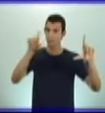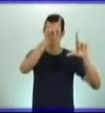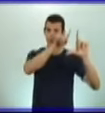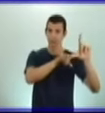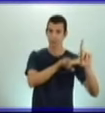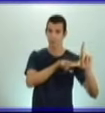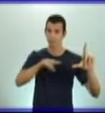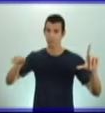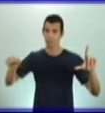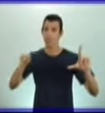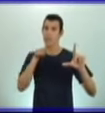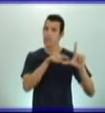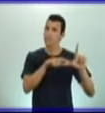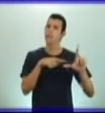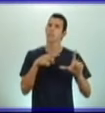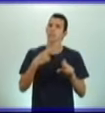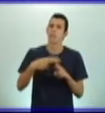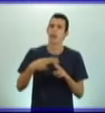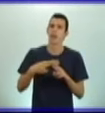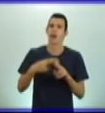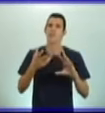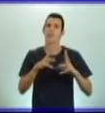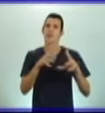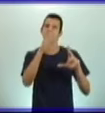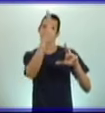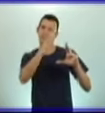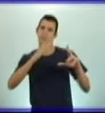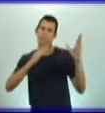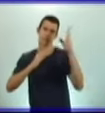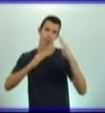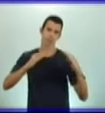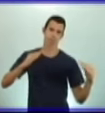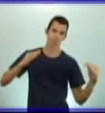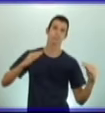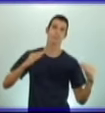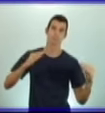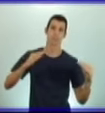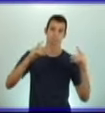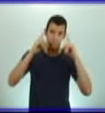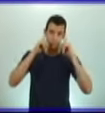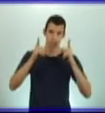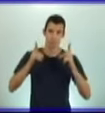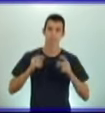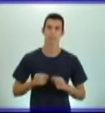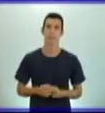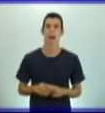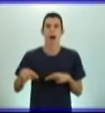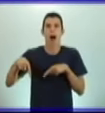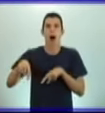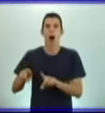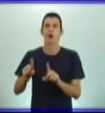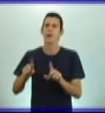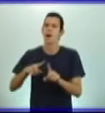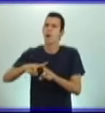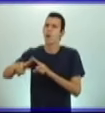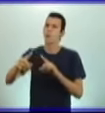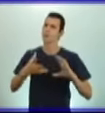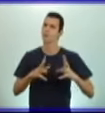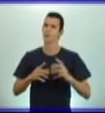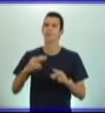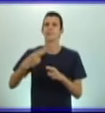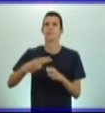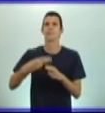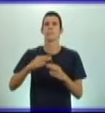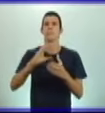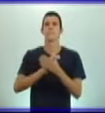Vamos ahora a especificar y a trabajar la función modular. De la forma fx igual